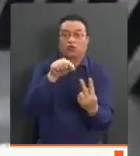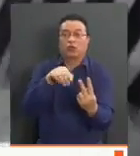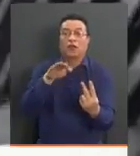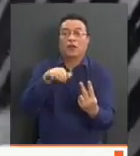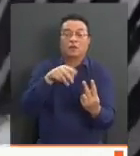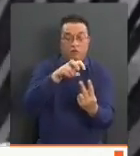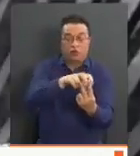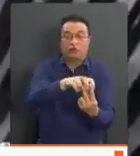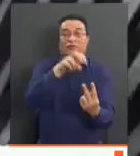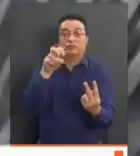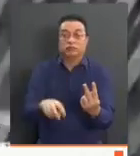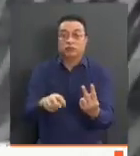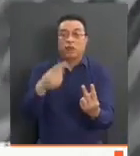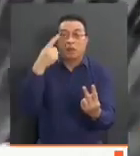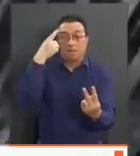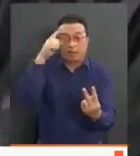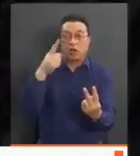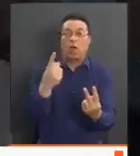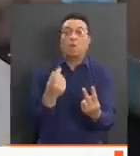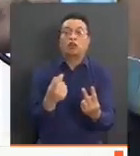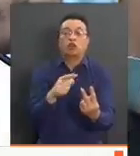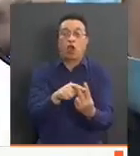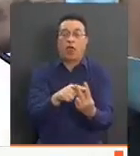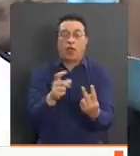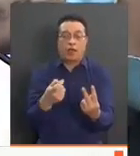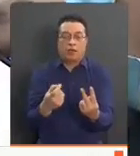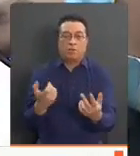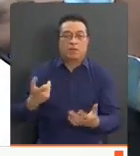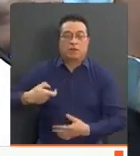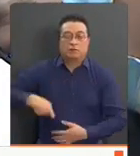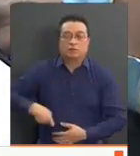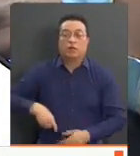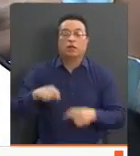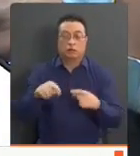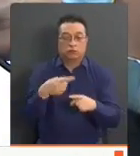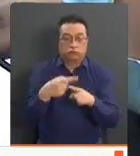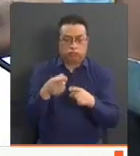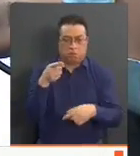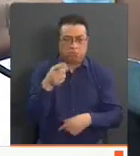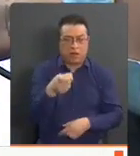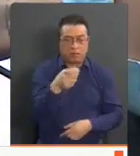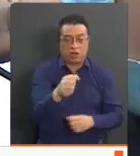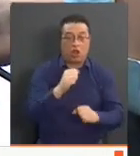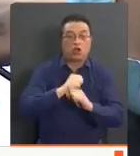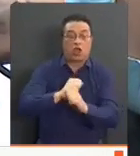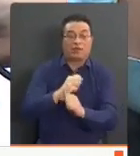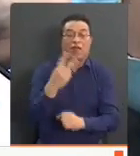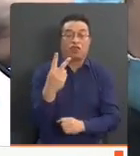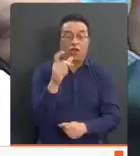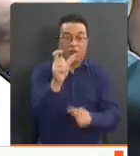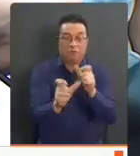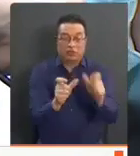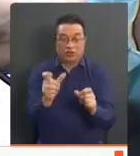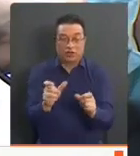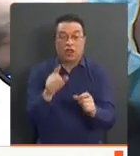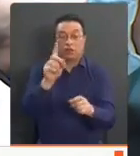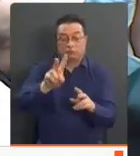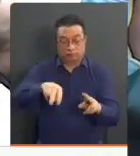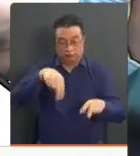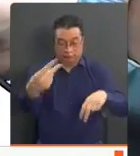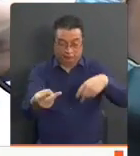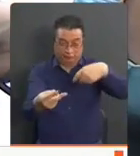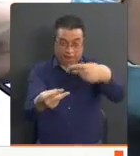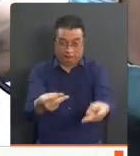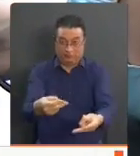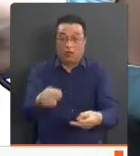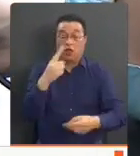bajó, pero con una pistola en su mano. Efectúa diversos disparos en contra de estas dos personas, las cuales caen al piso.